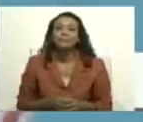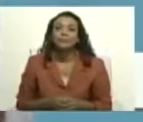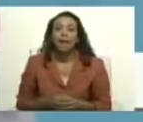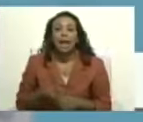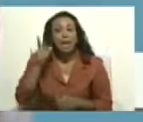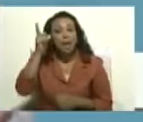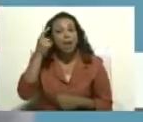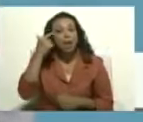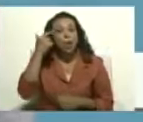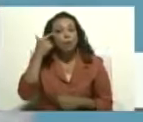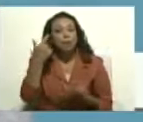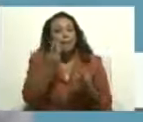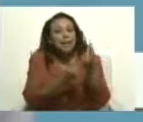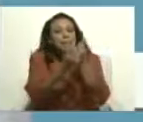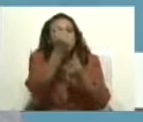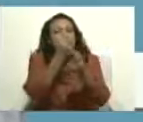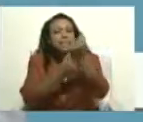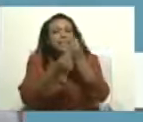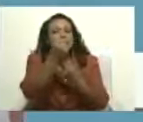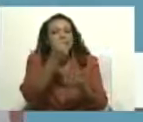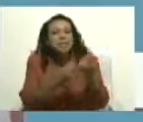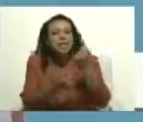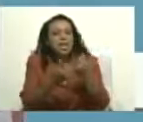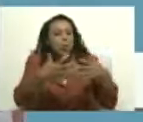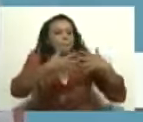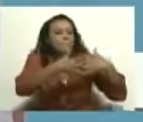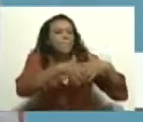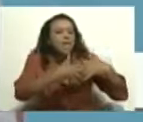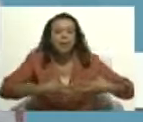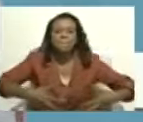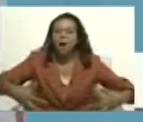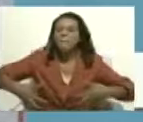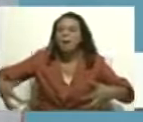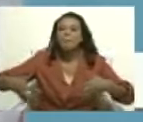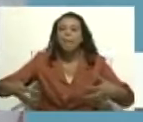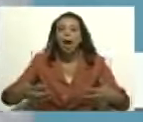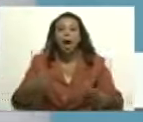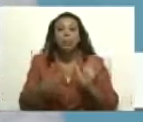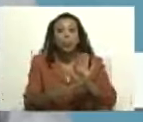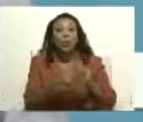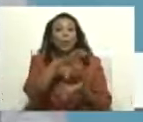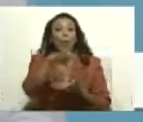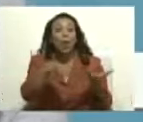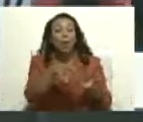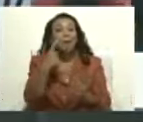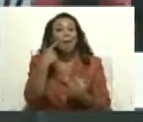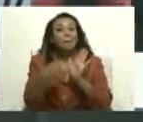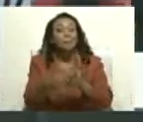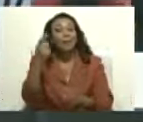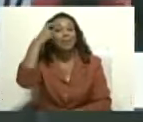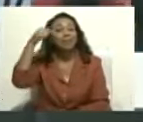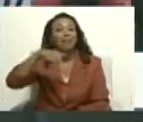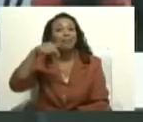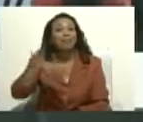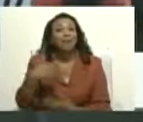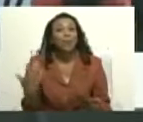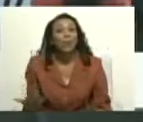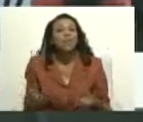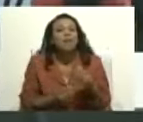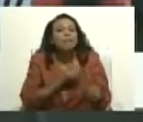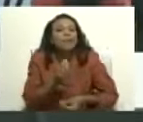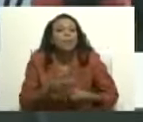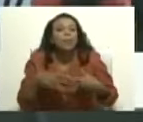La lógica del capital consume la vida. Y entonces aquí vienen nuestros problemas prácticos de hoy. ¿Y qué